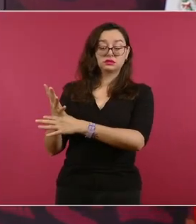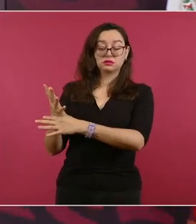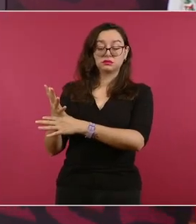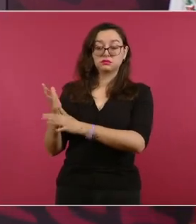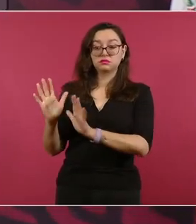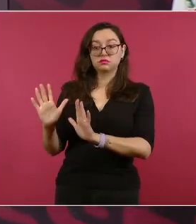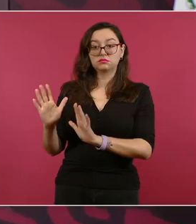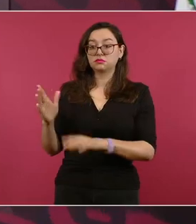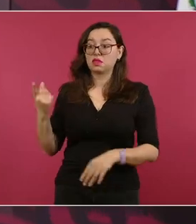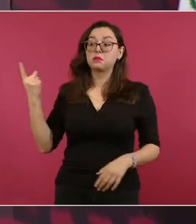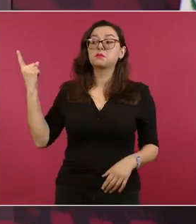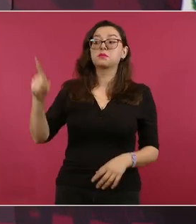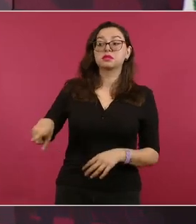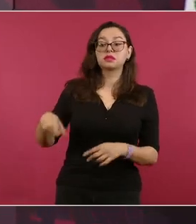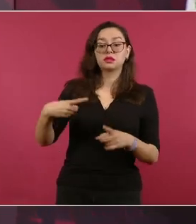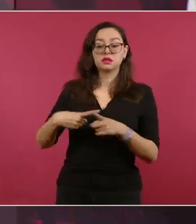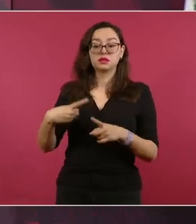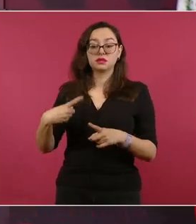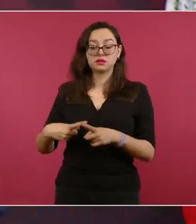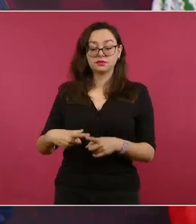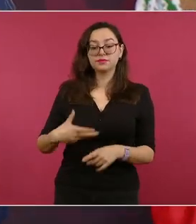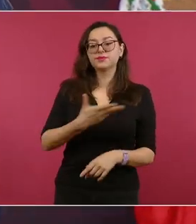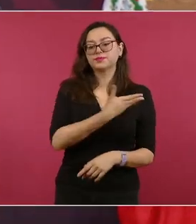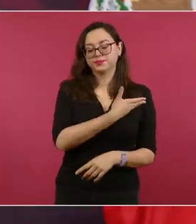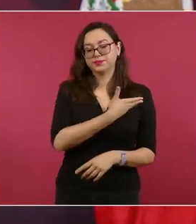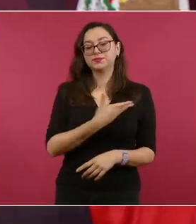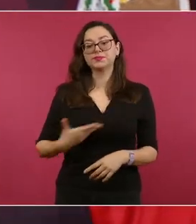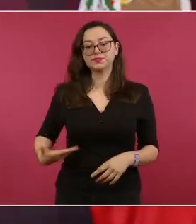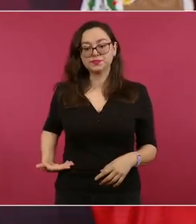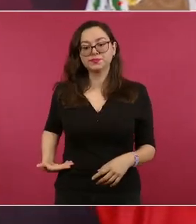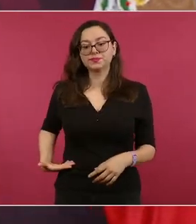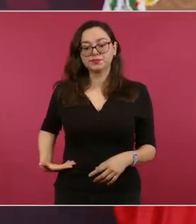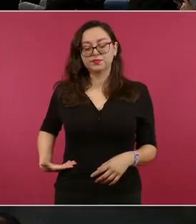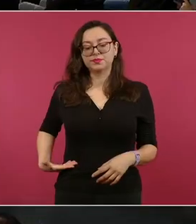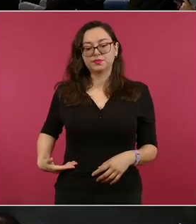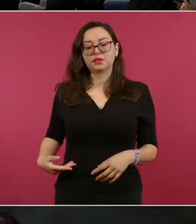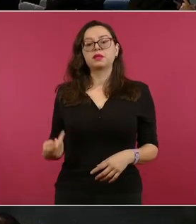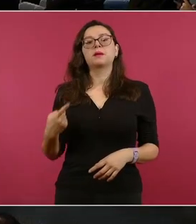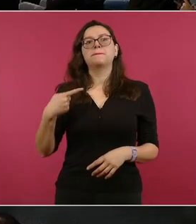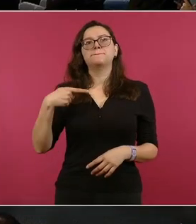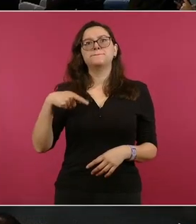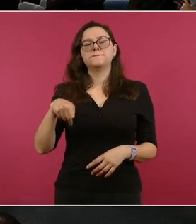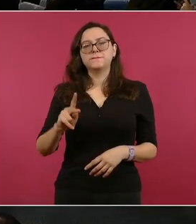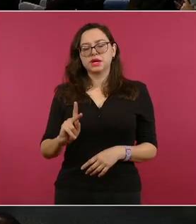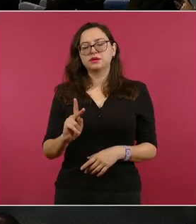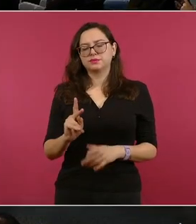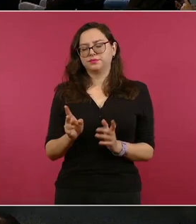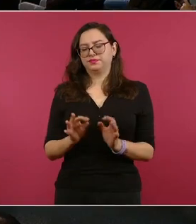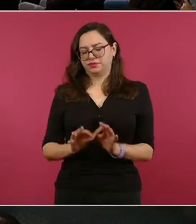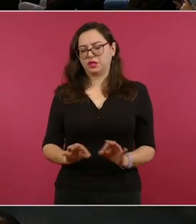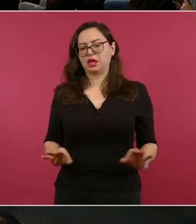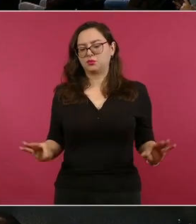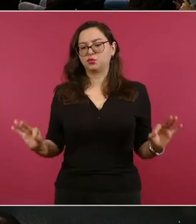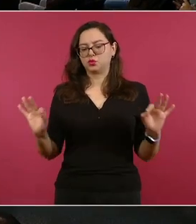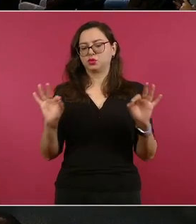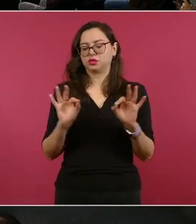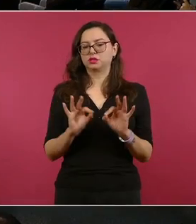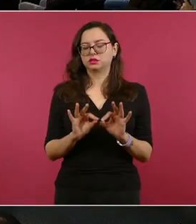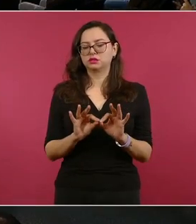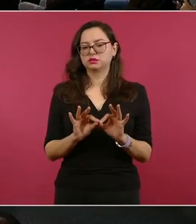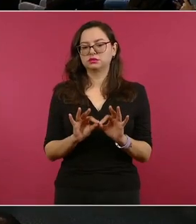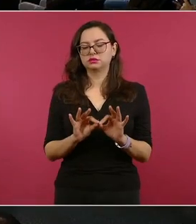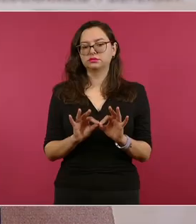presidente. Entonces, pero es importante que